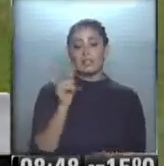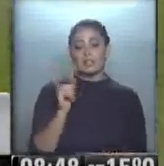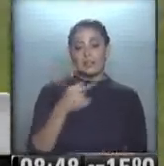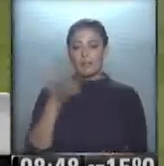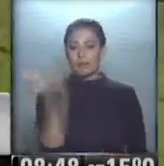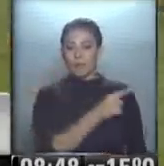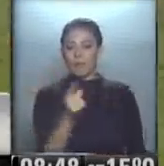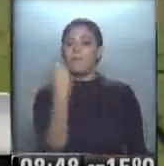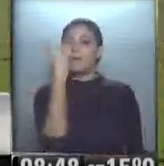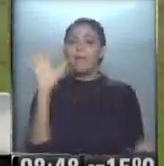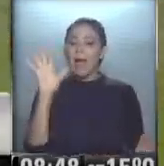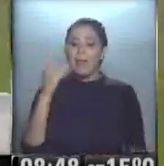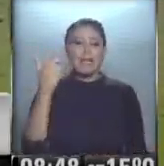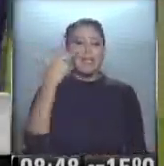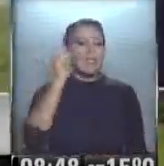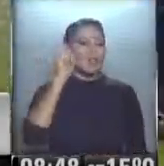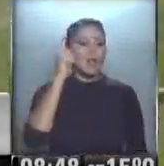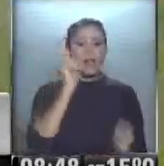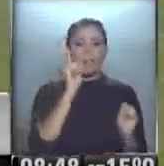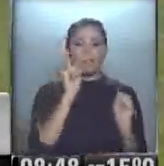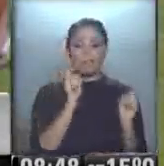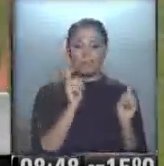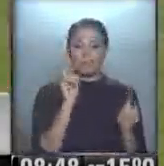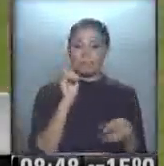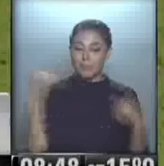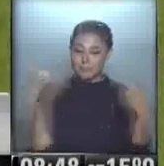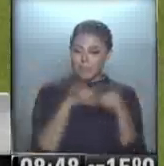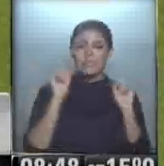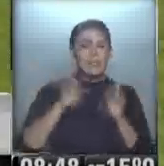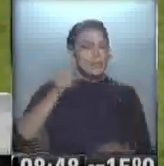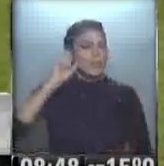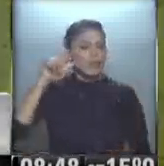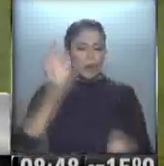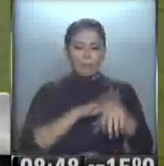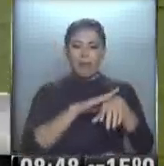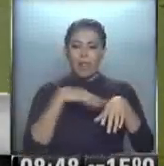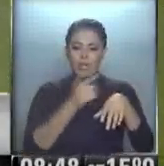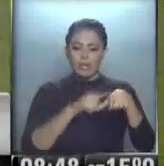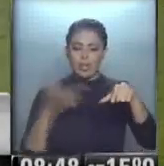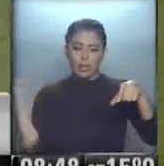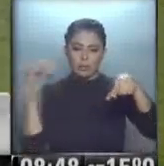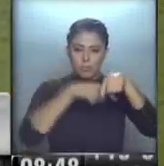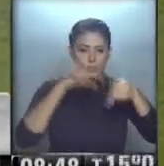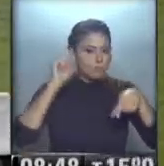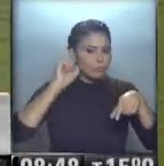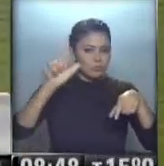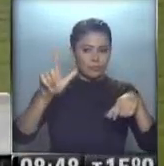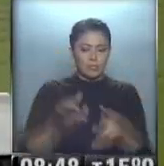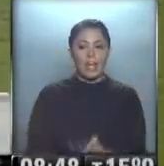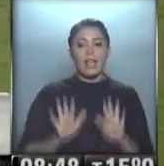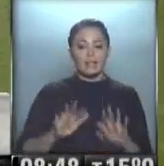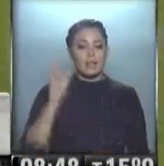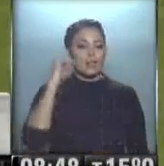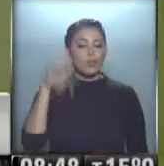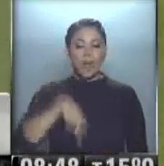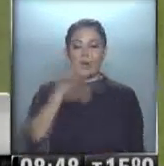hattrick. la primera vez que convertía tres en un partido. También un golazo al palo izquierdo de Mauricio Caranta. Godoy Cruz